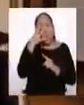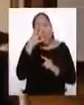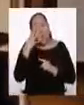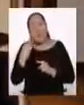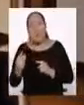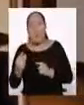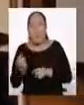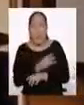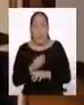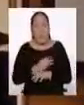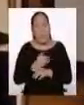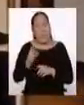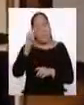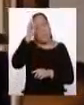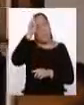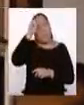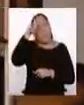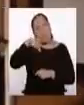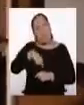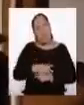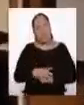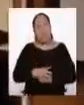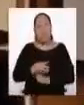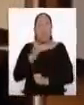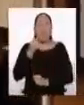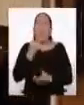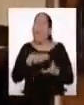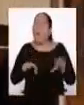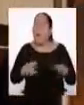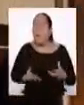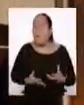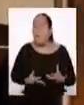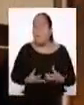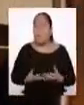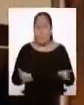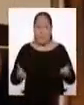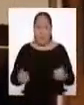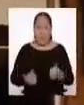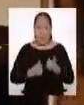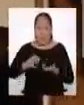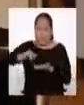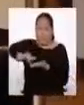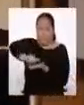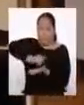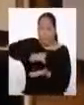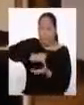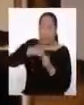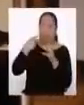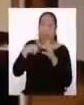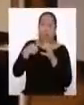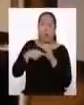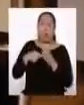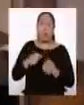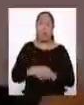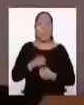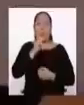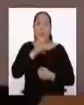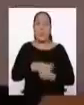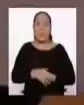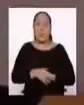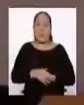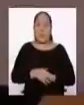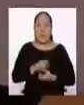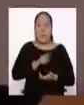peruana? Entonces, por casualidad de la vida o cosas del destino, me llega un mail y me habla de las residencias para artistas